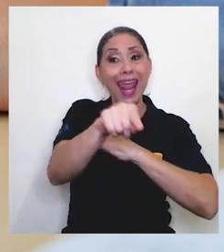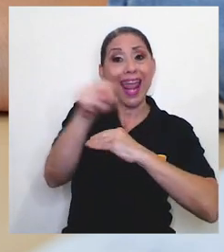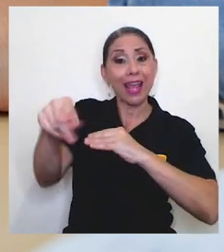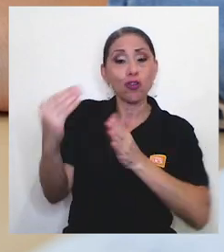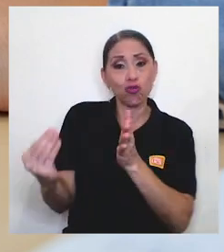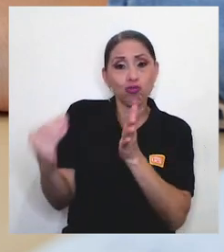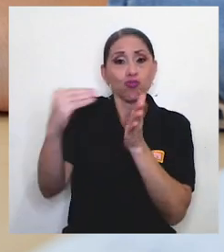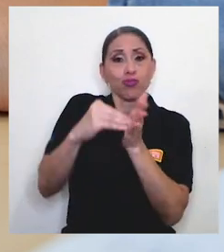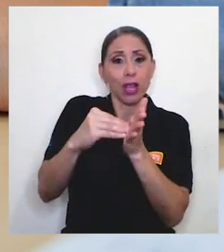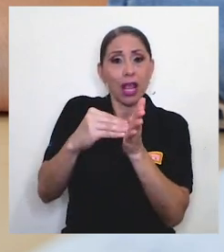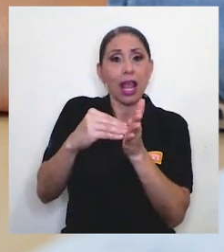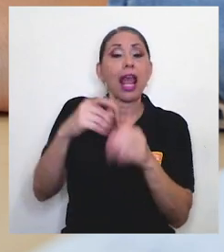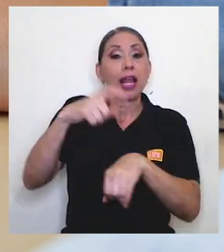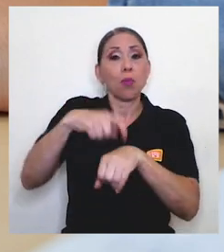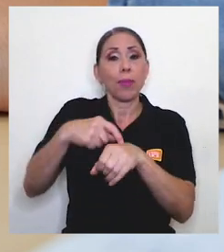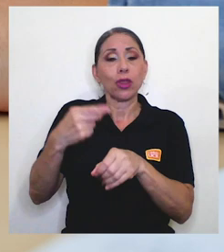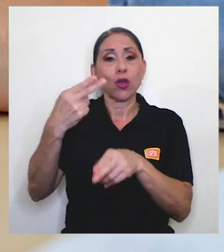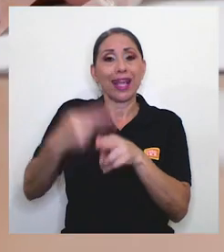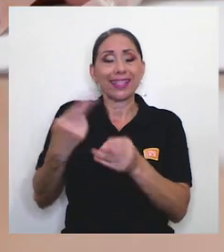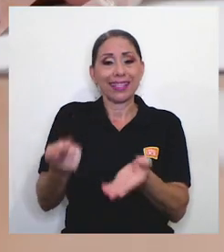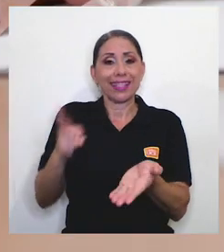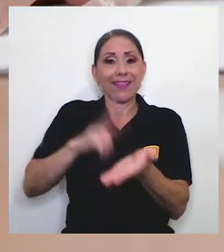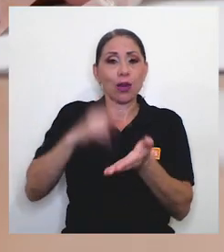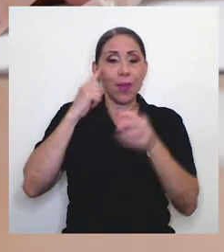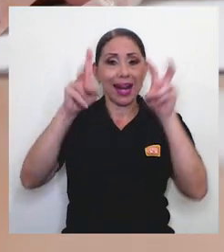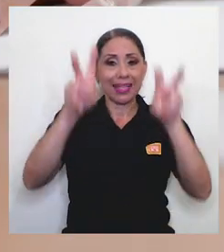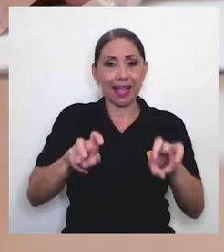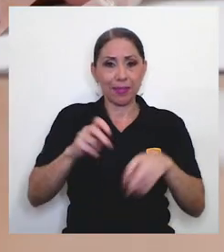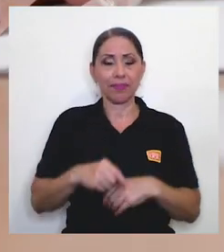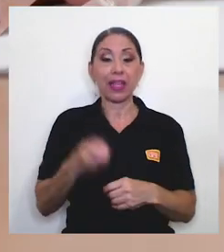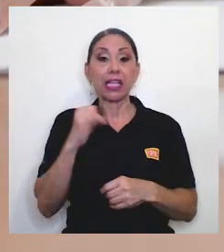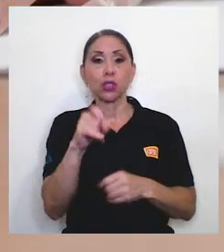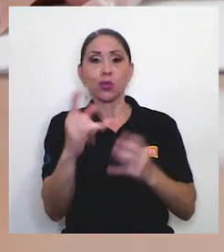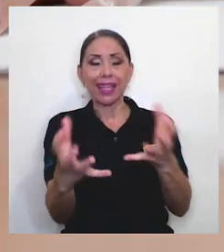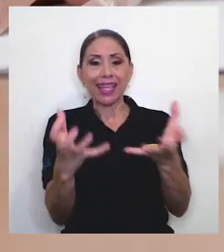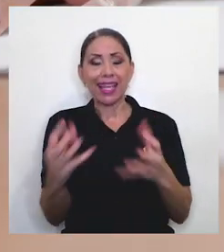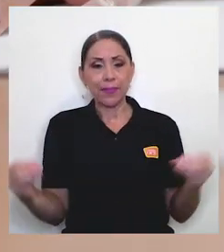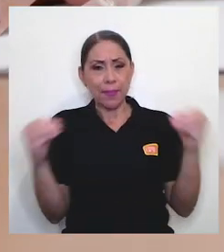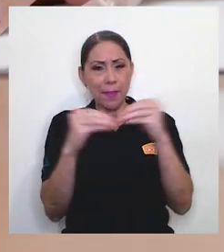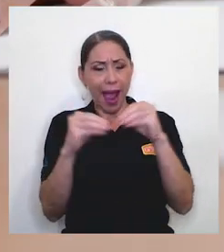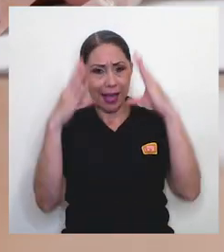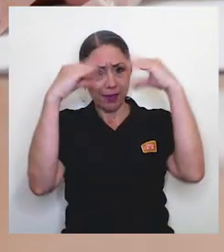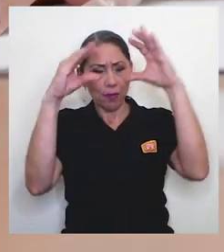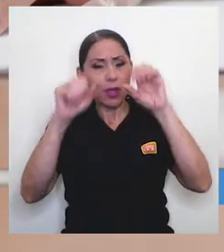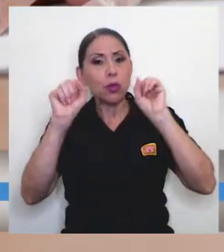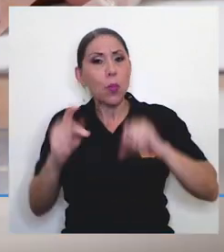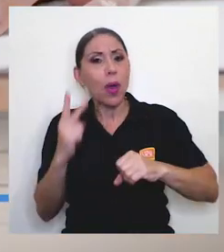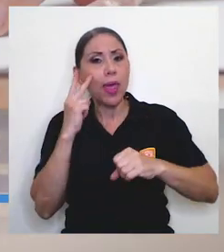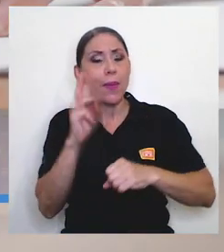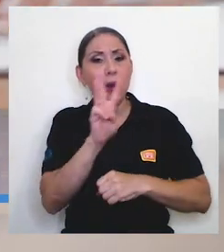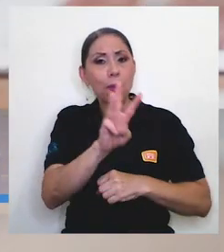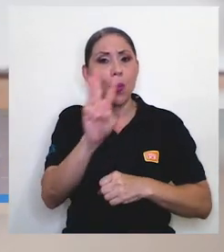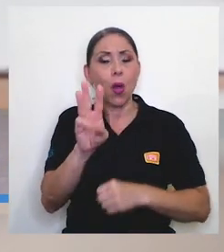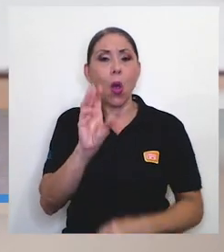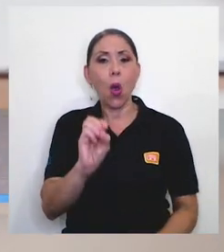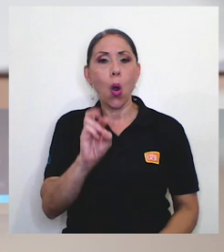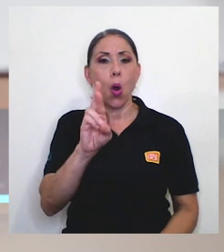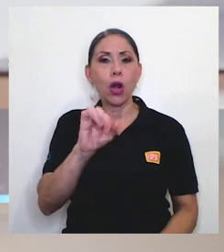al momento de inscribirse para el examen. Si usted desea más información, puede revisar las páginas